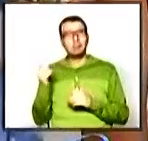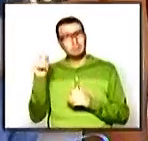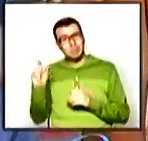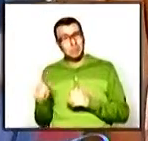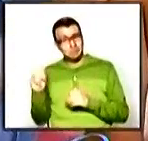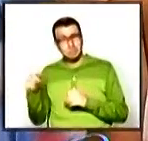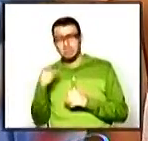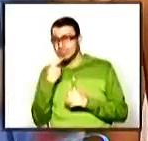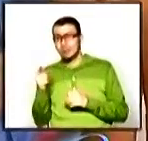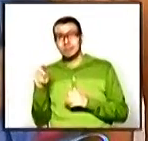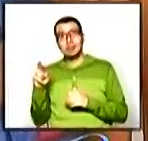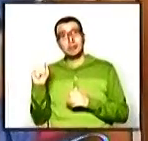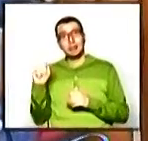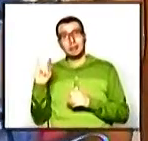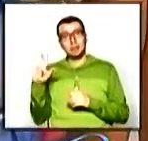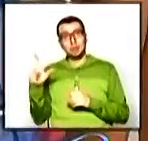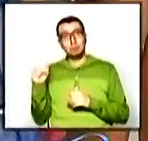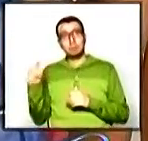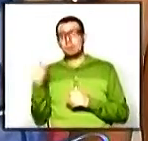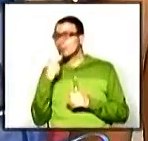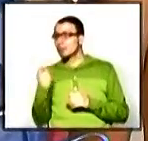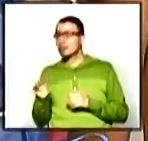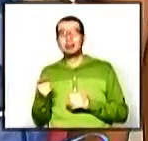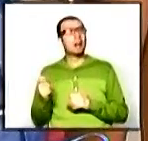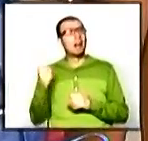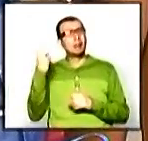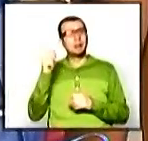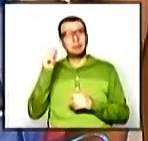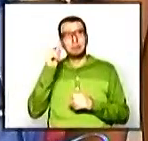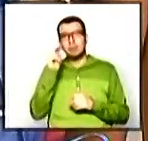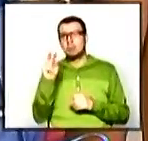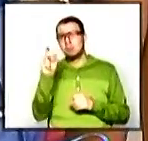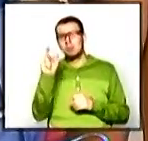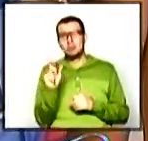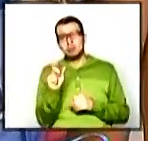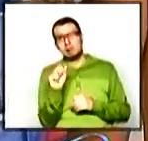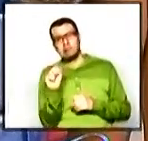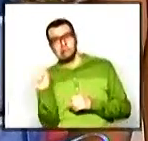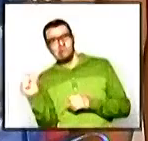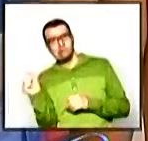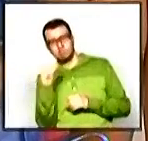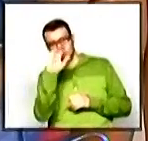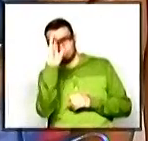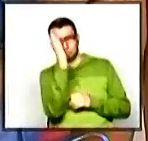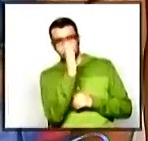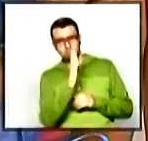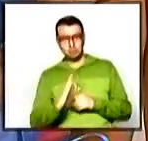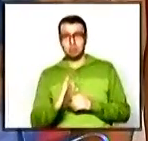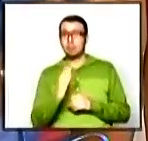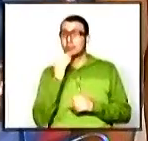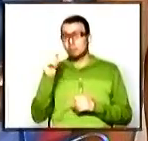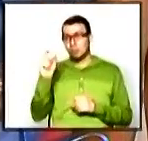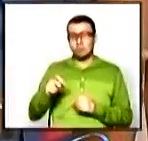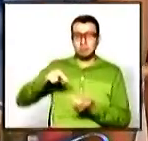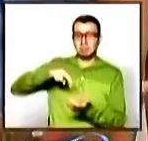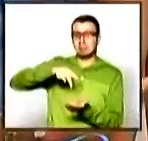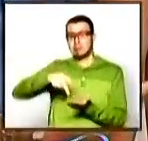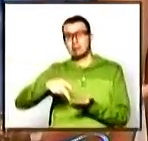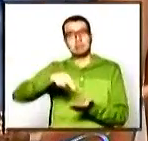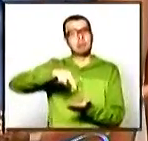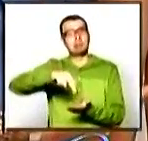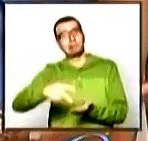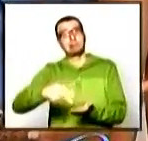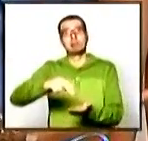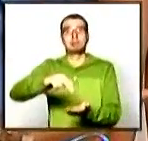Raúl, en una posición X o esta, en estas posiciones, al caminar, existe